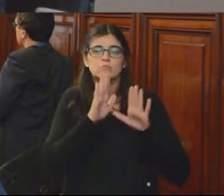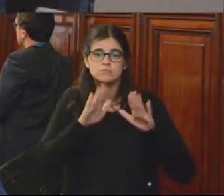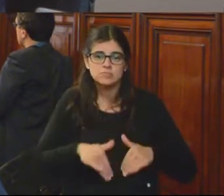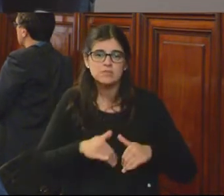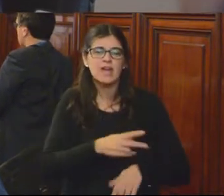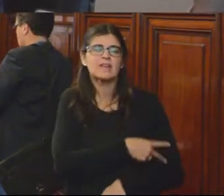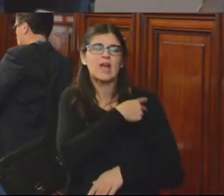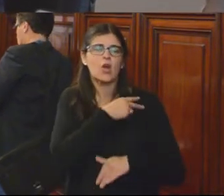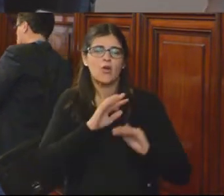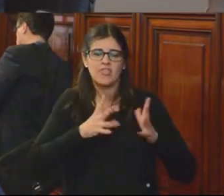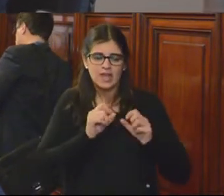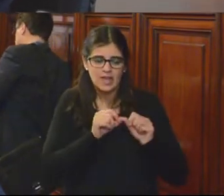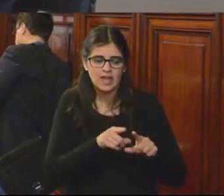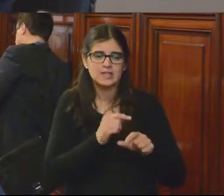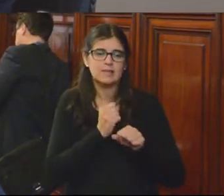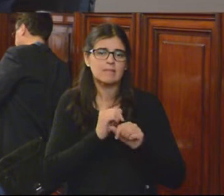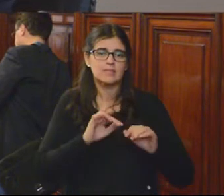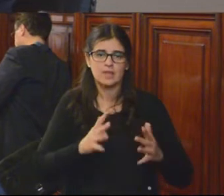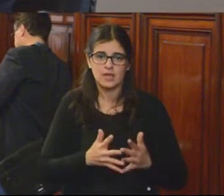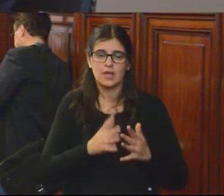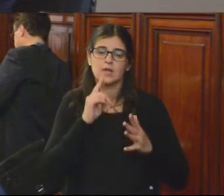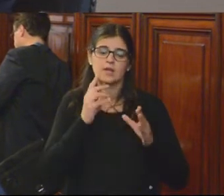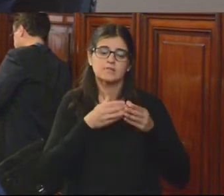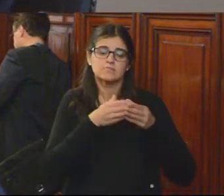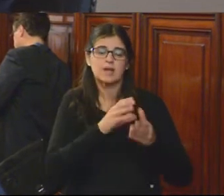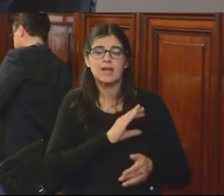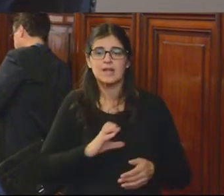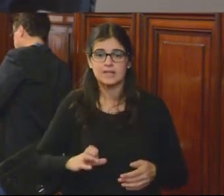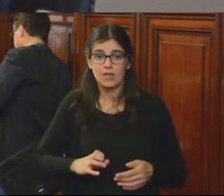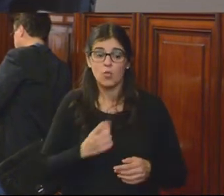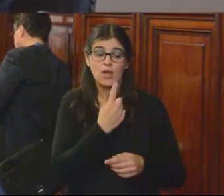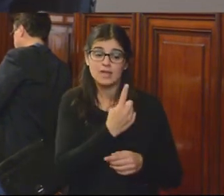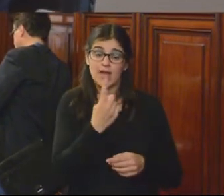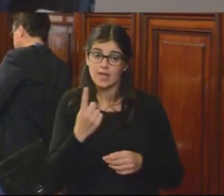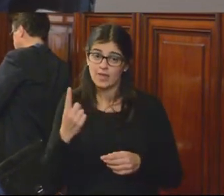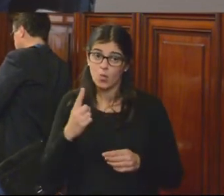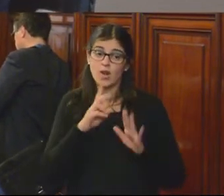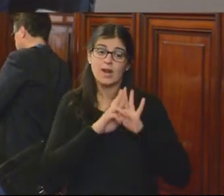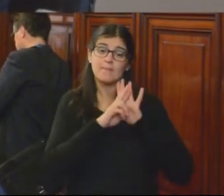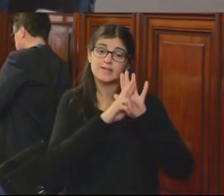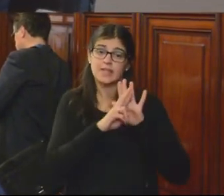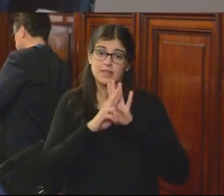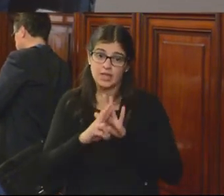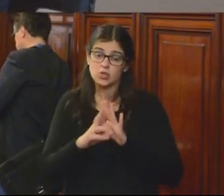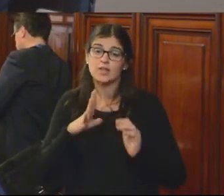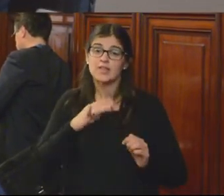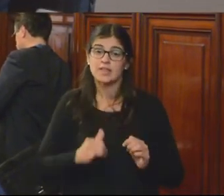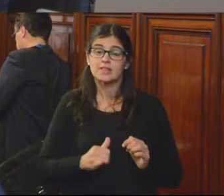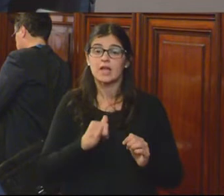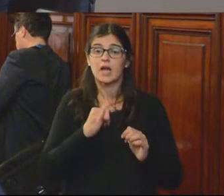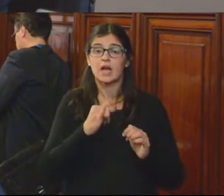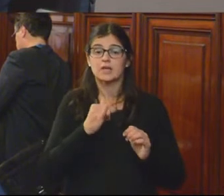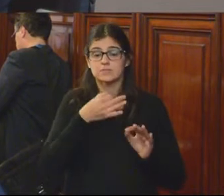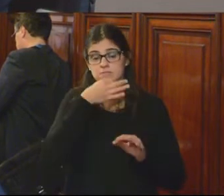cargo que ocupa, si se trata de parte del Estado. Cada una de las representaciones tendrá una